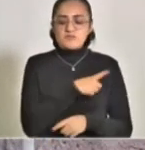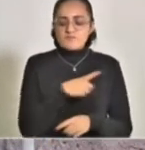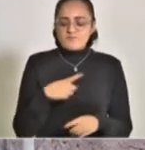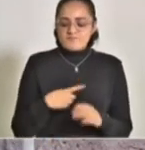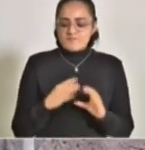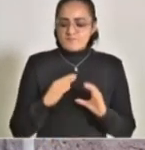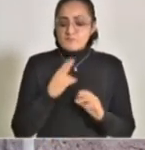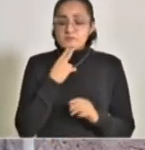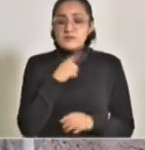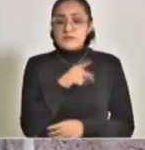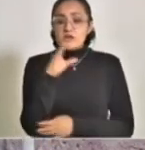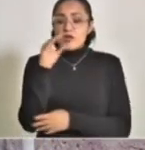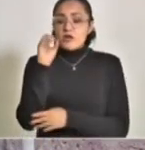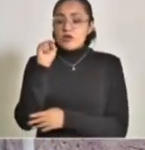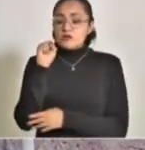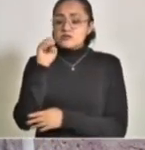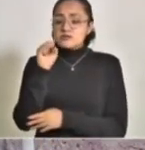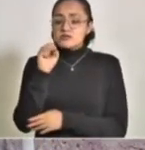conservadores, fíjese la palabra,